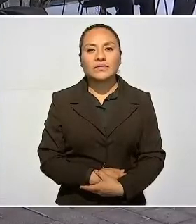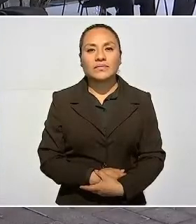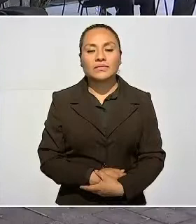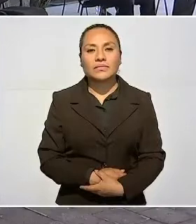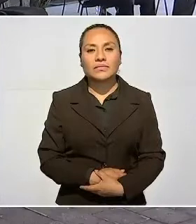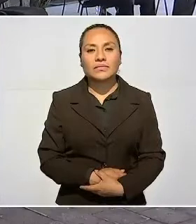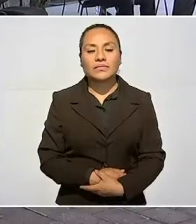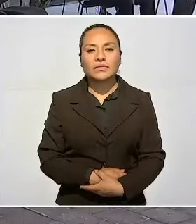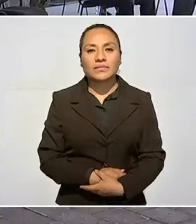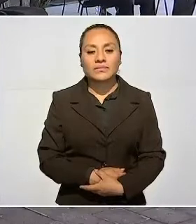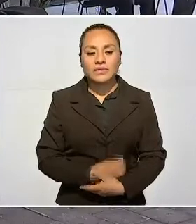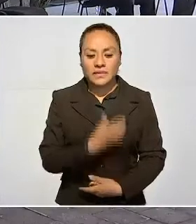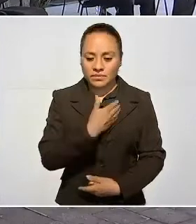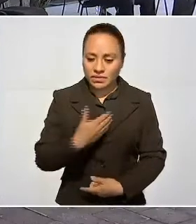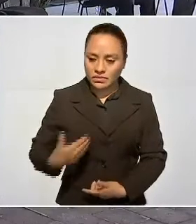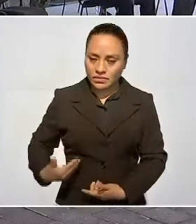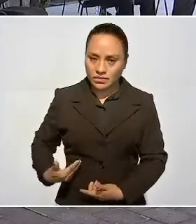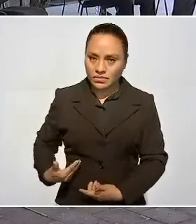Señor presidente,